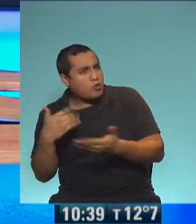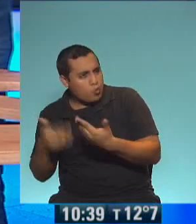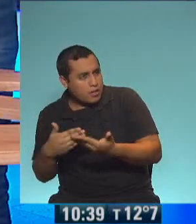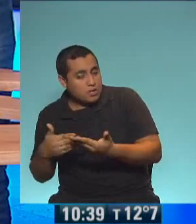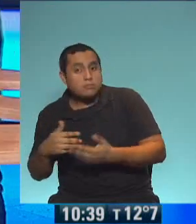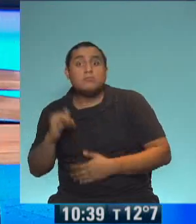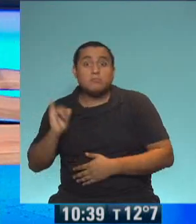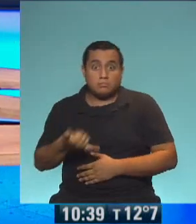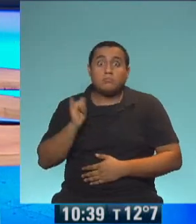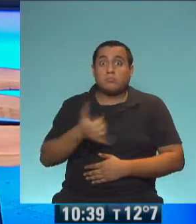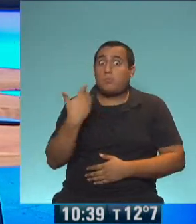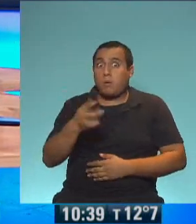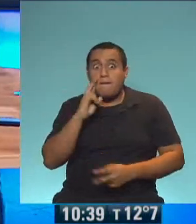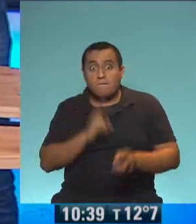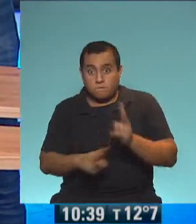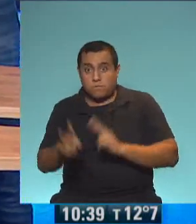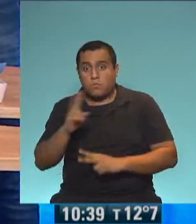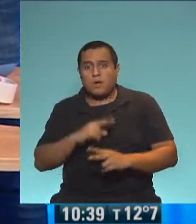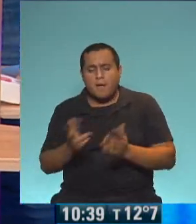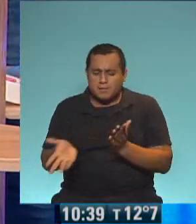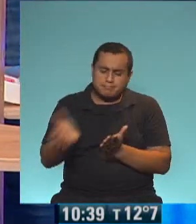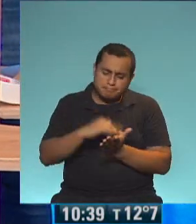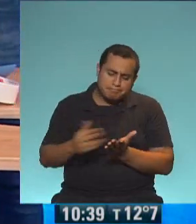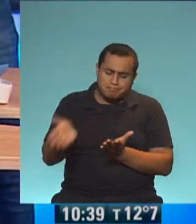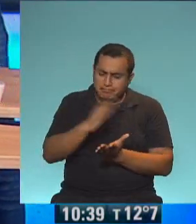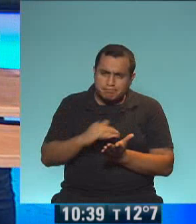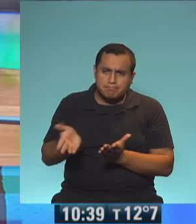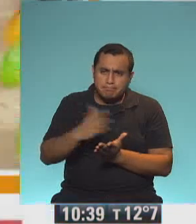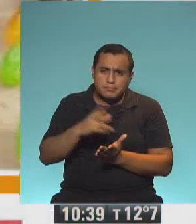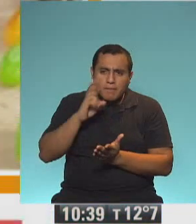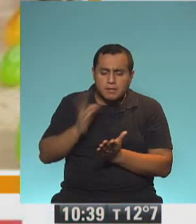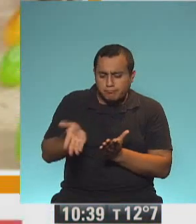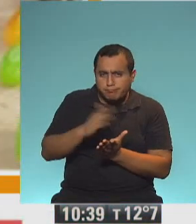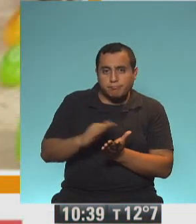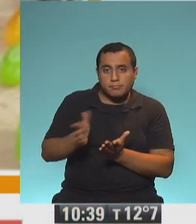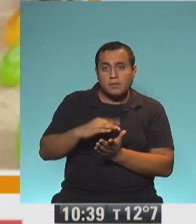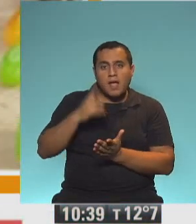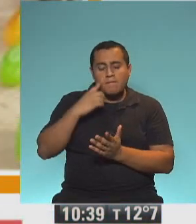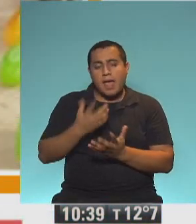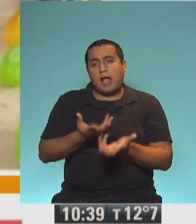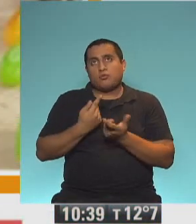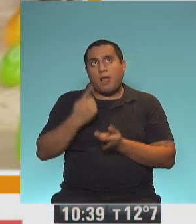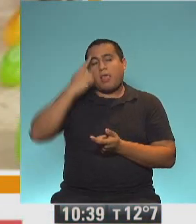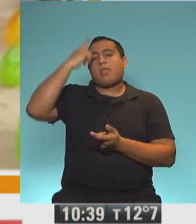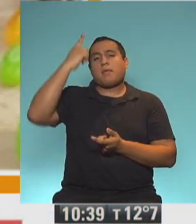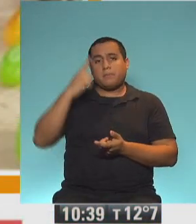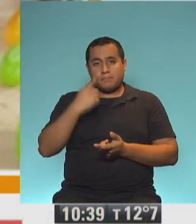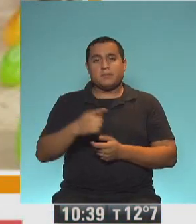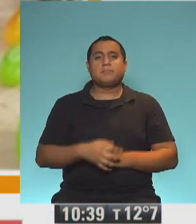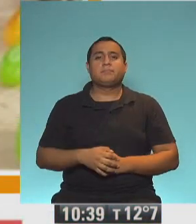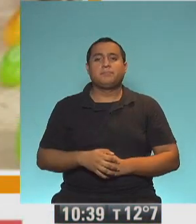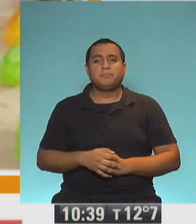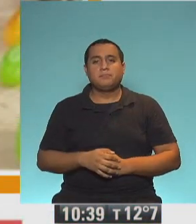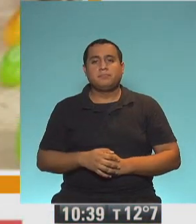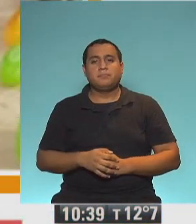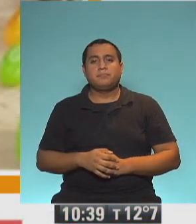vemos. Que pueden buscar en el cuadernillo. Buscar, a ver, a ver, a ver. No es hacer el cuadernillo, sino dar alguna idea. A ver, si claro.